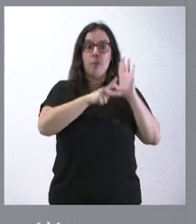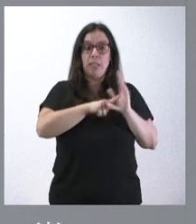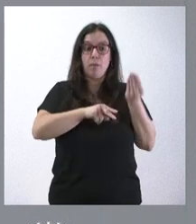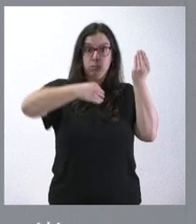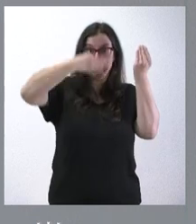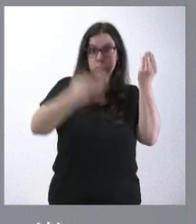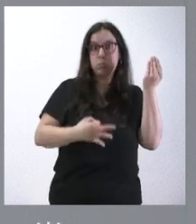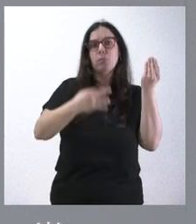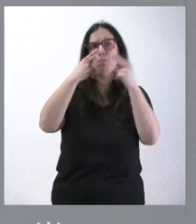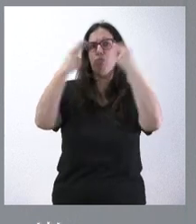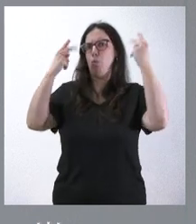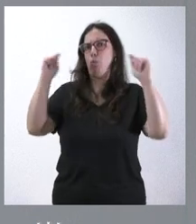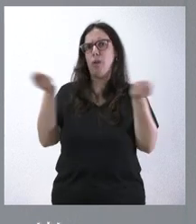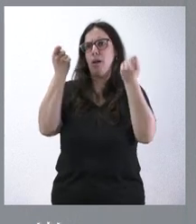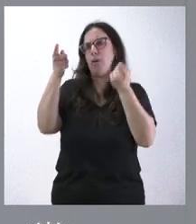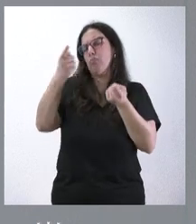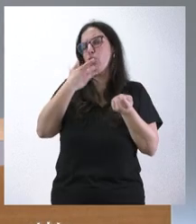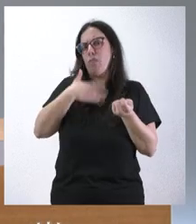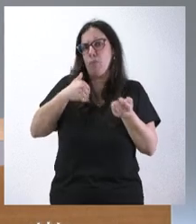pública y la podrá conocer con todo